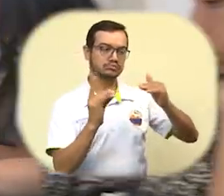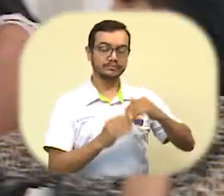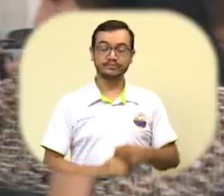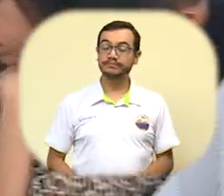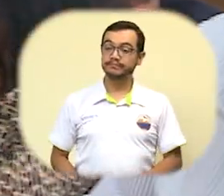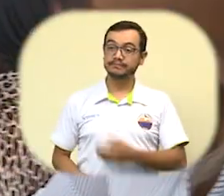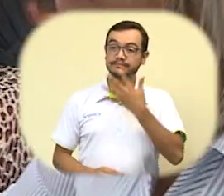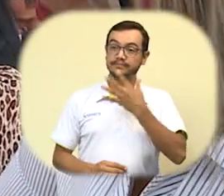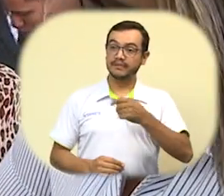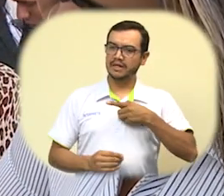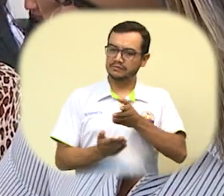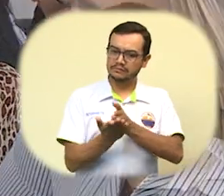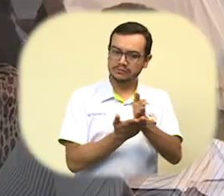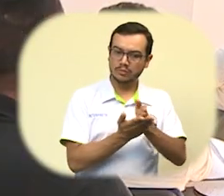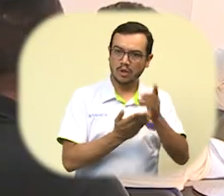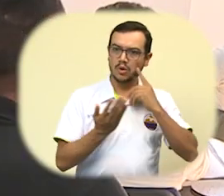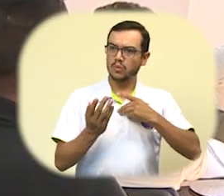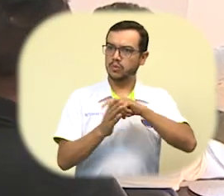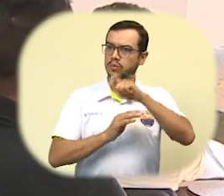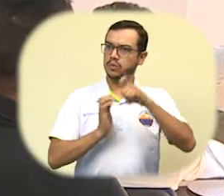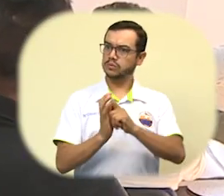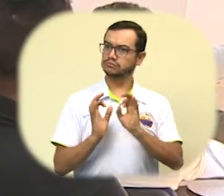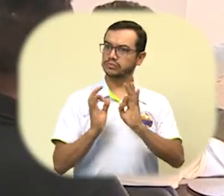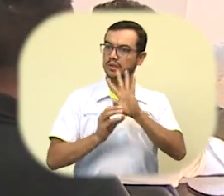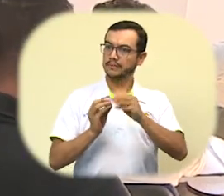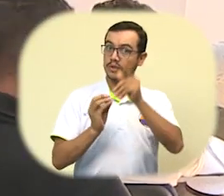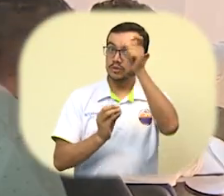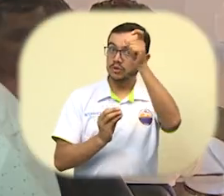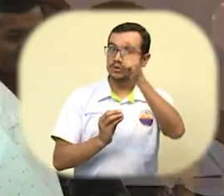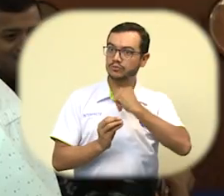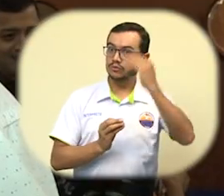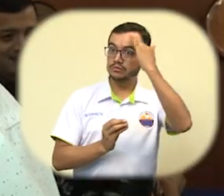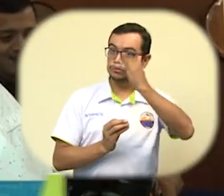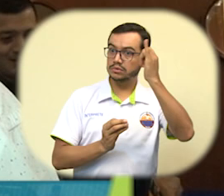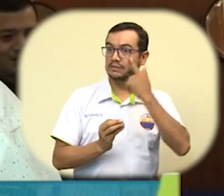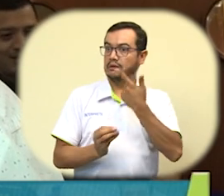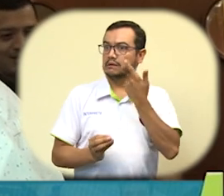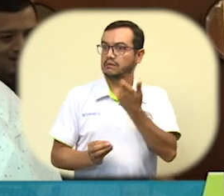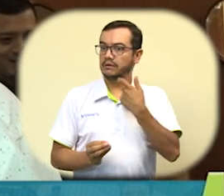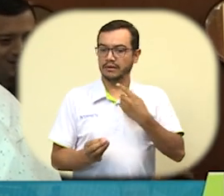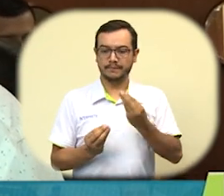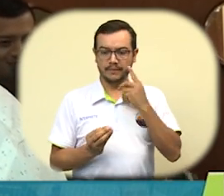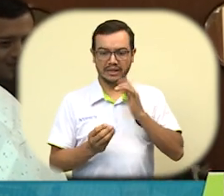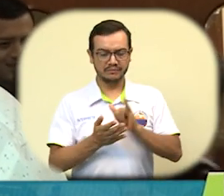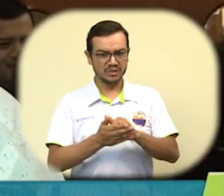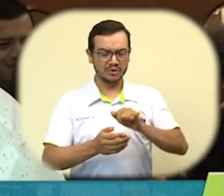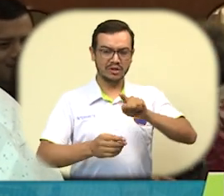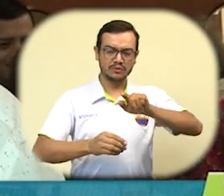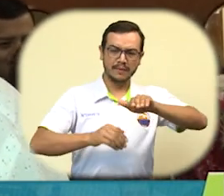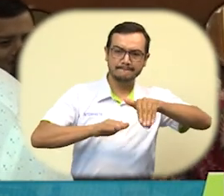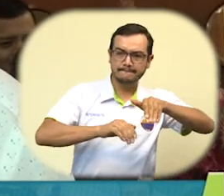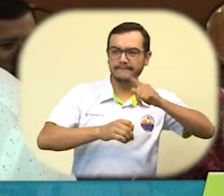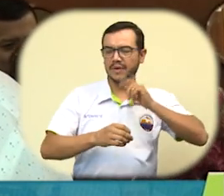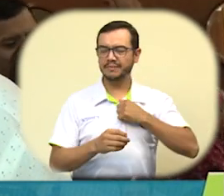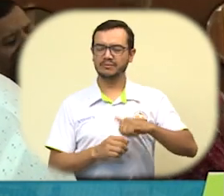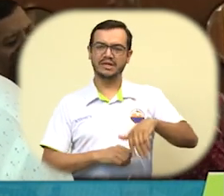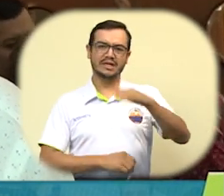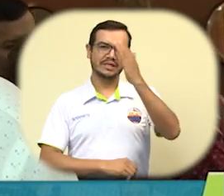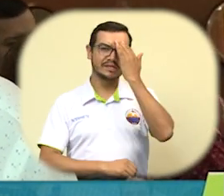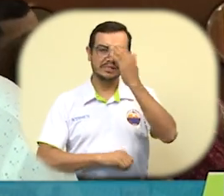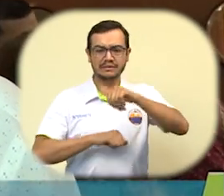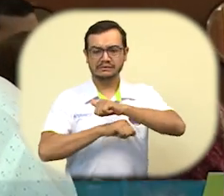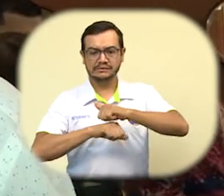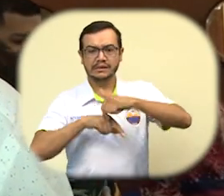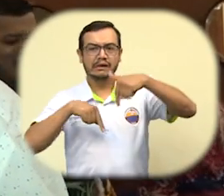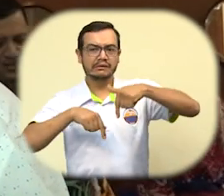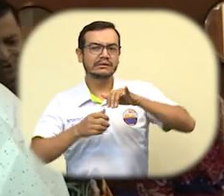una fortaleza muy completa desde el concepto pedagógico y llenar esa cantidad de vacío que tenemos hoy en nuestra educación básica,